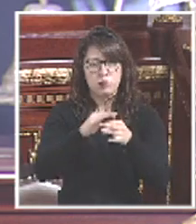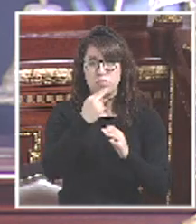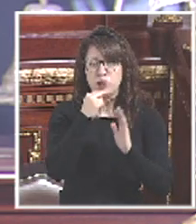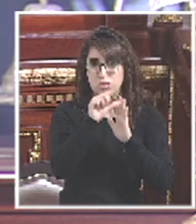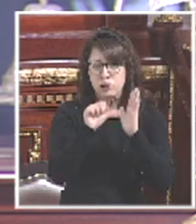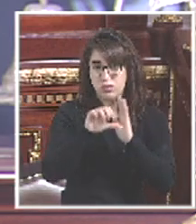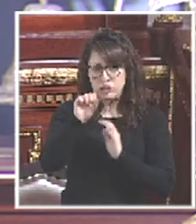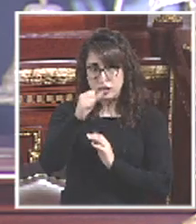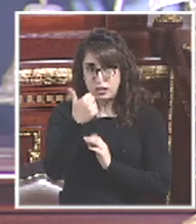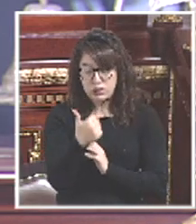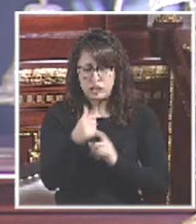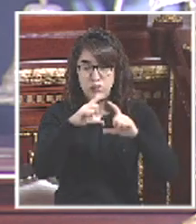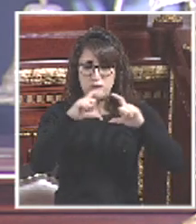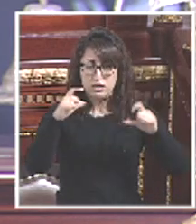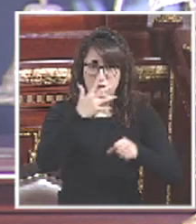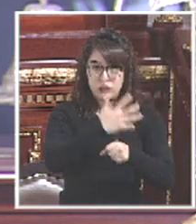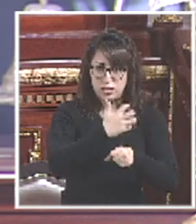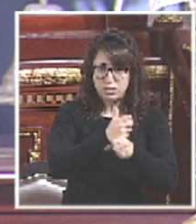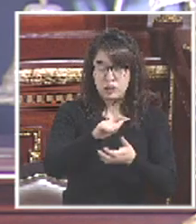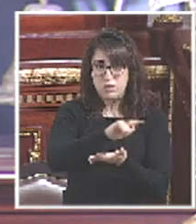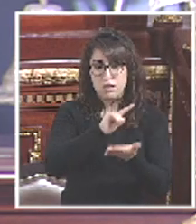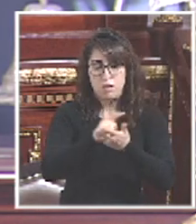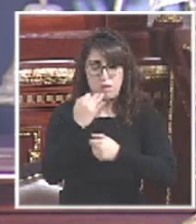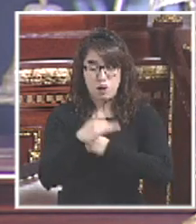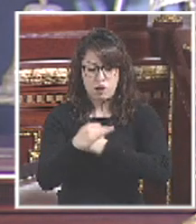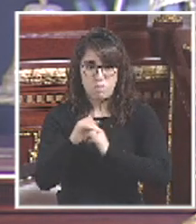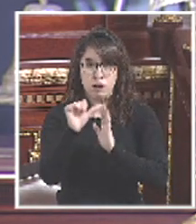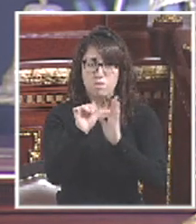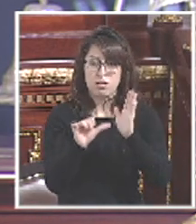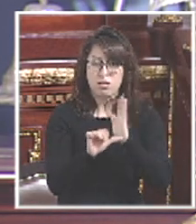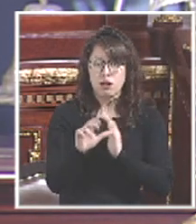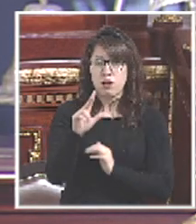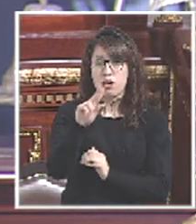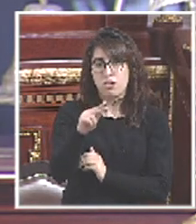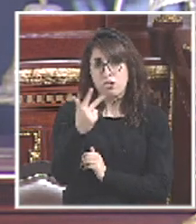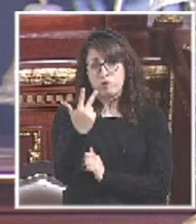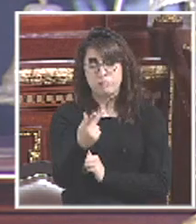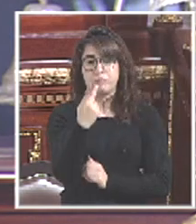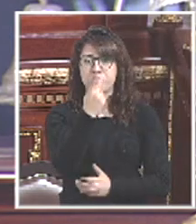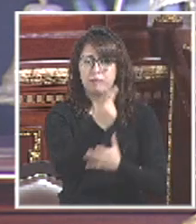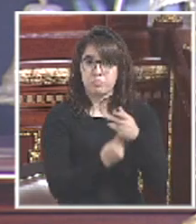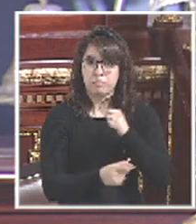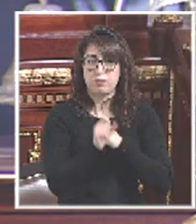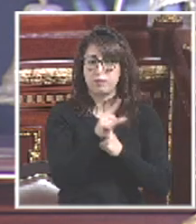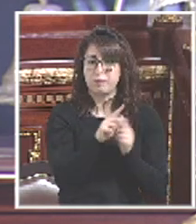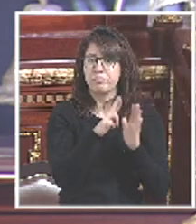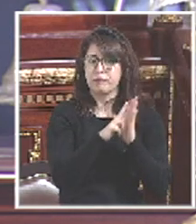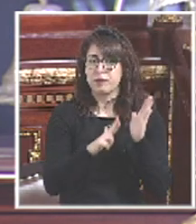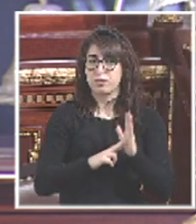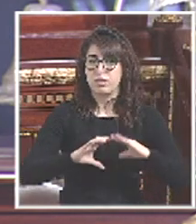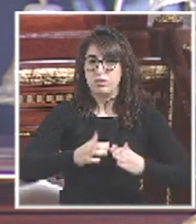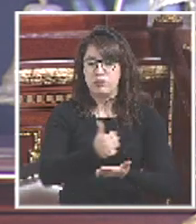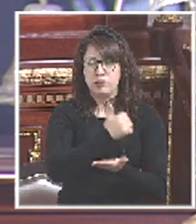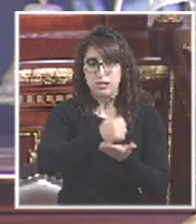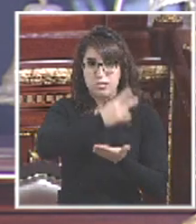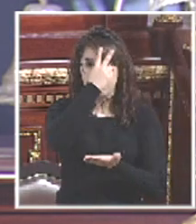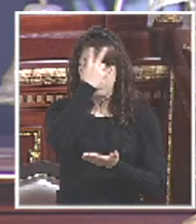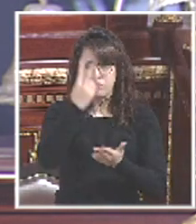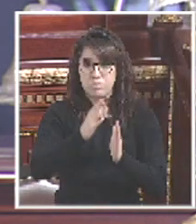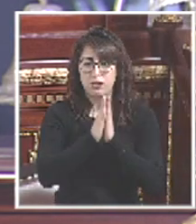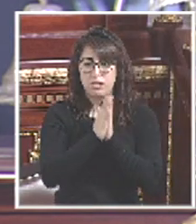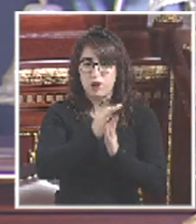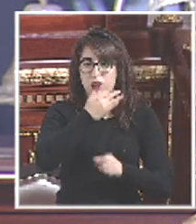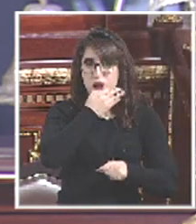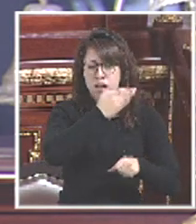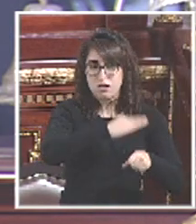fracción 5 de la Ley Orgánica y el artículo 88 del reglamento, ambos del Congreso de la Ciudad de México, remítase al